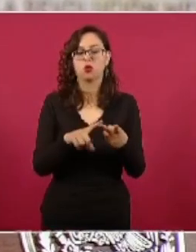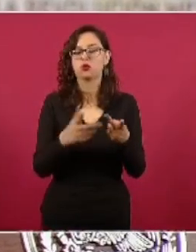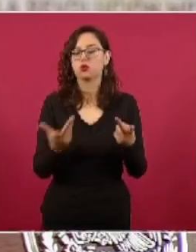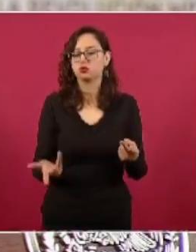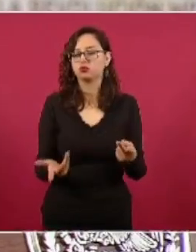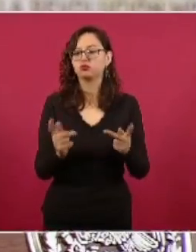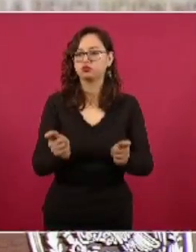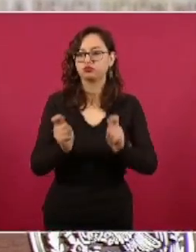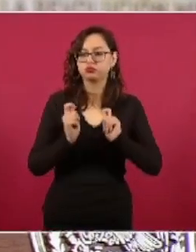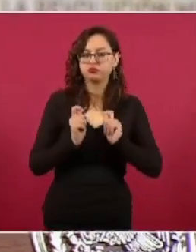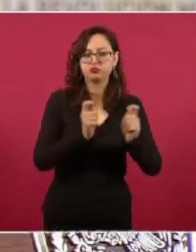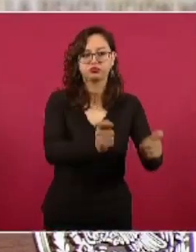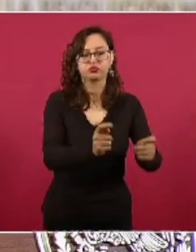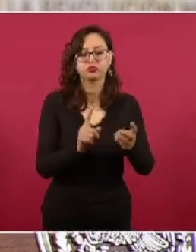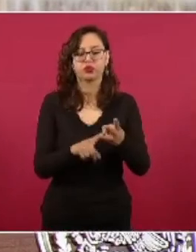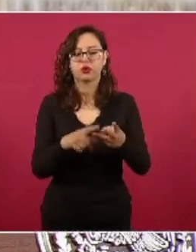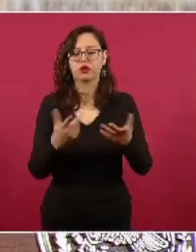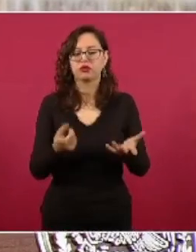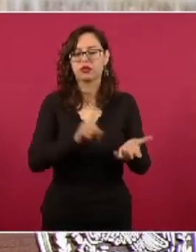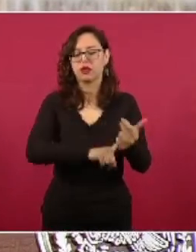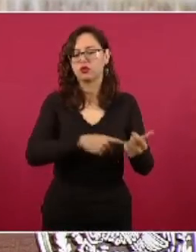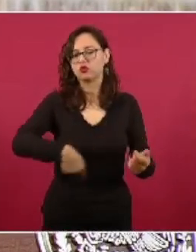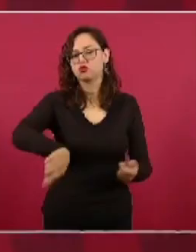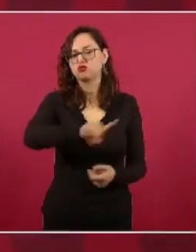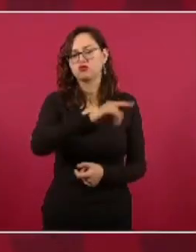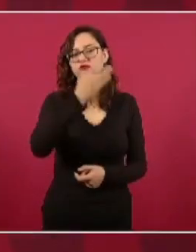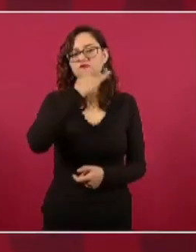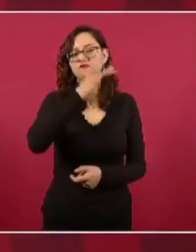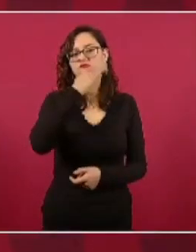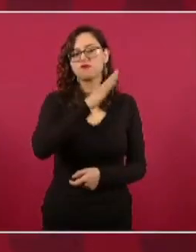usadas en las reuniones.